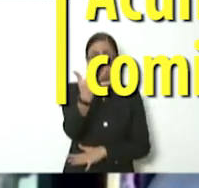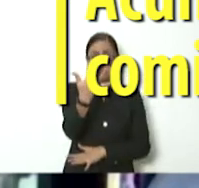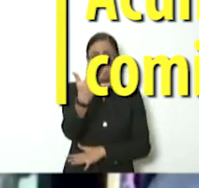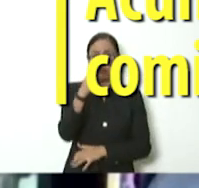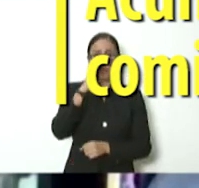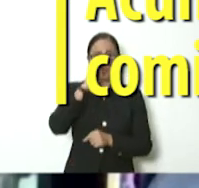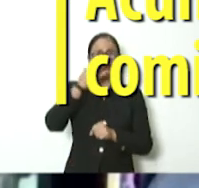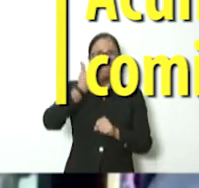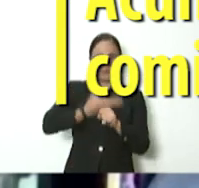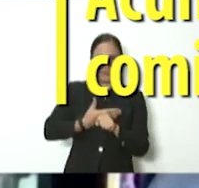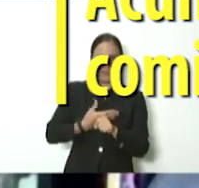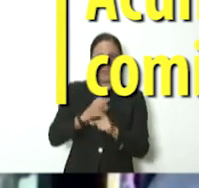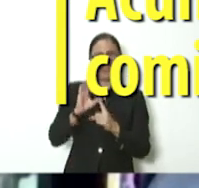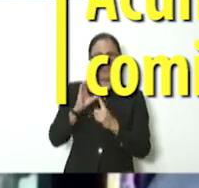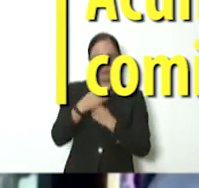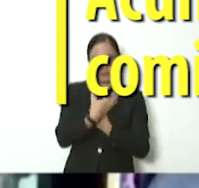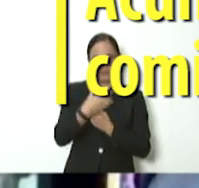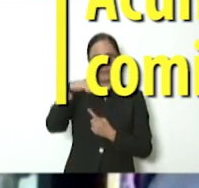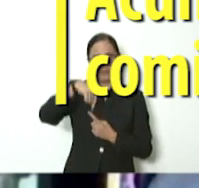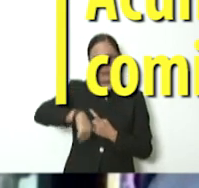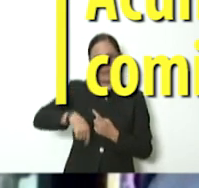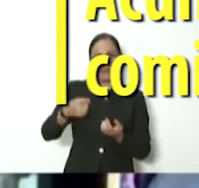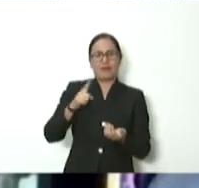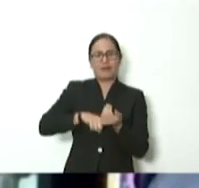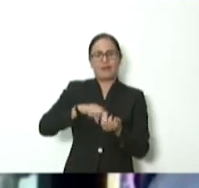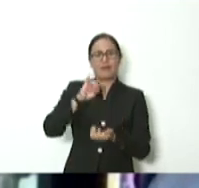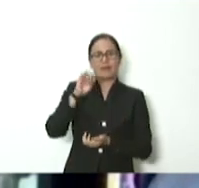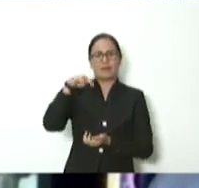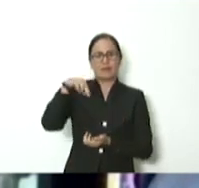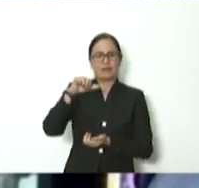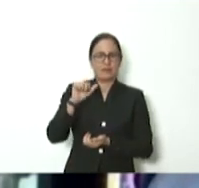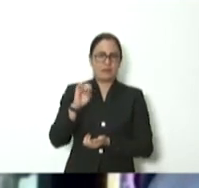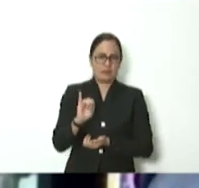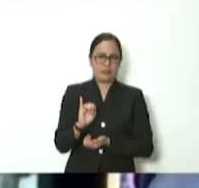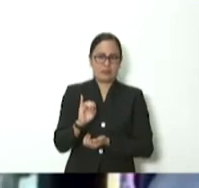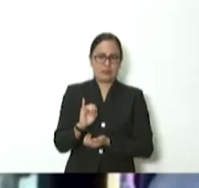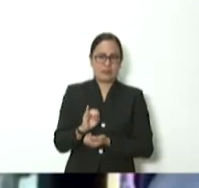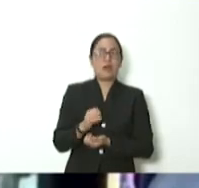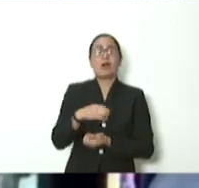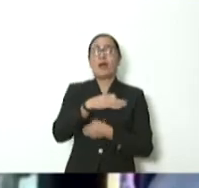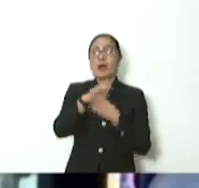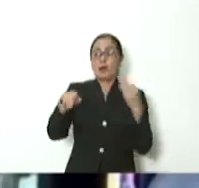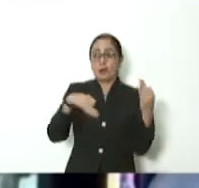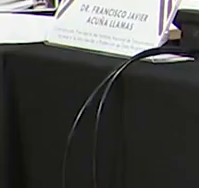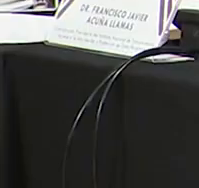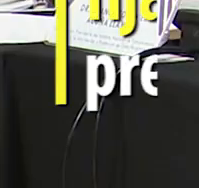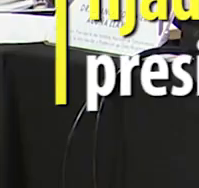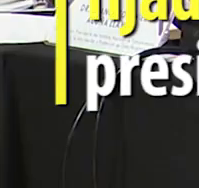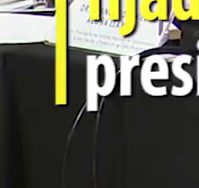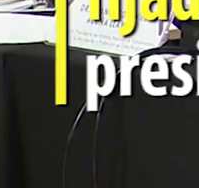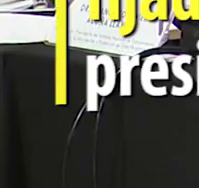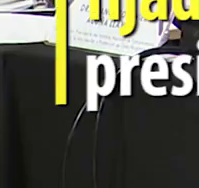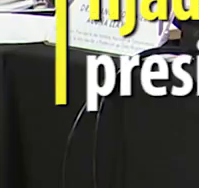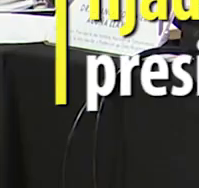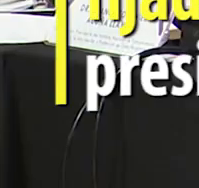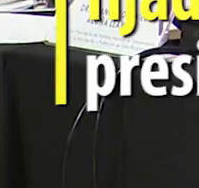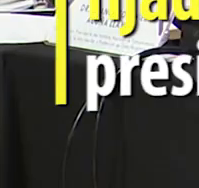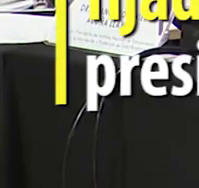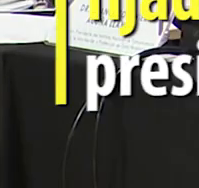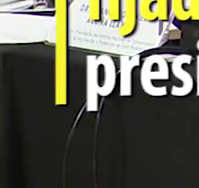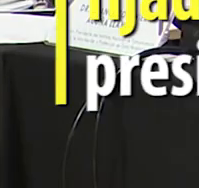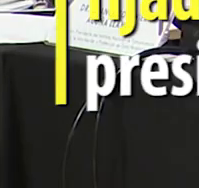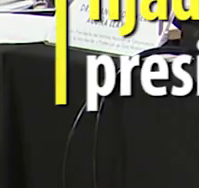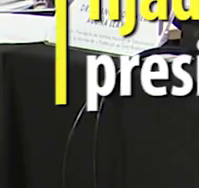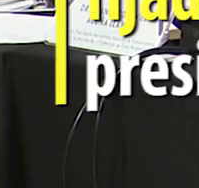Acuña Lamas se queda como comisionado presidente mientras dure la contingencia sanitaria por el COVID-19. Este martes se cumplen